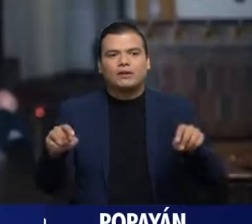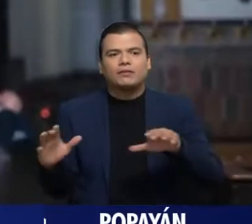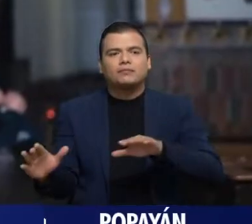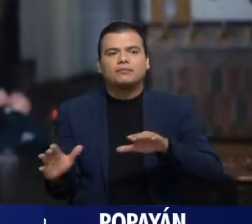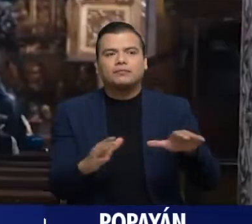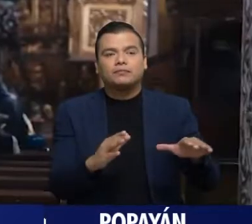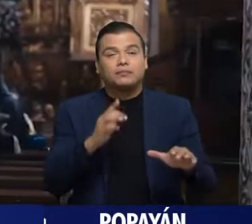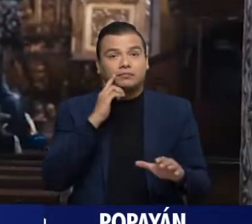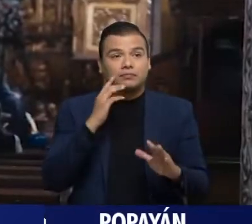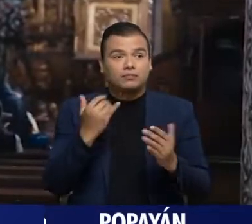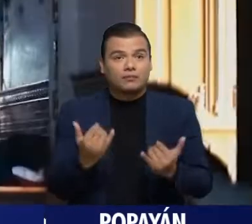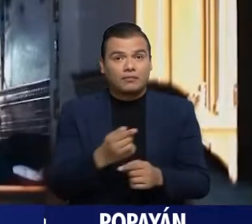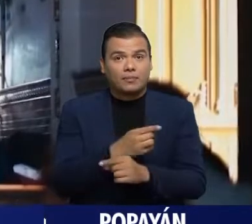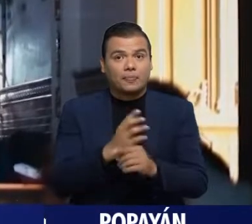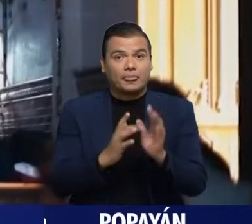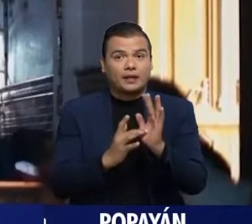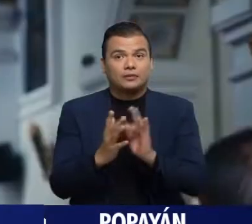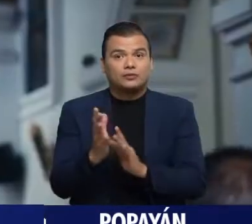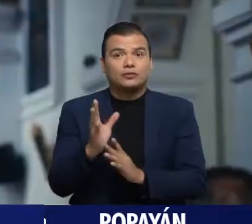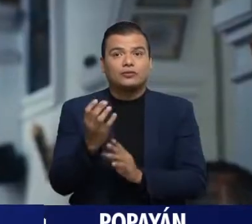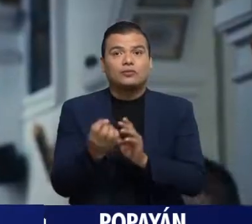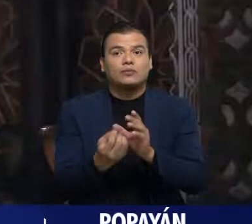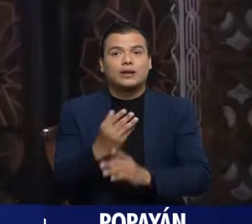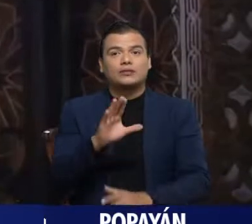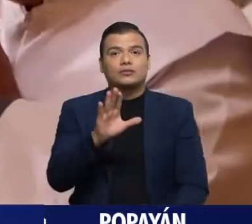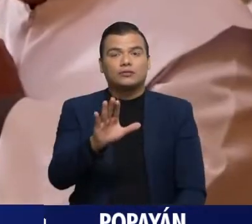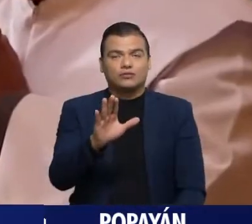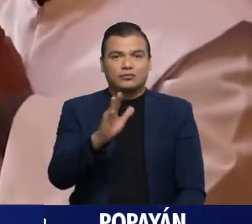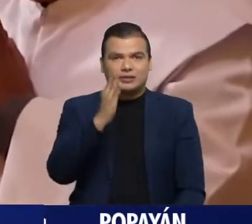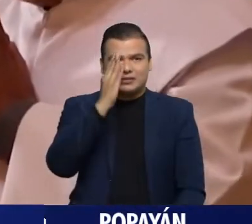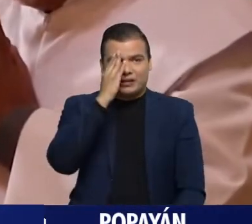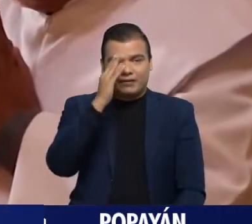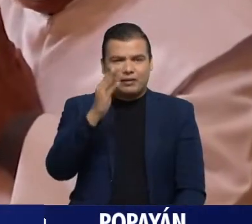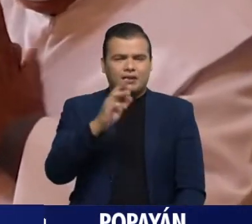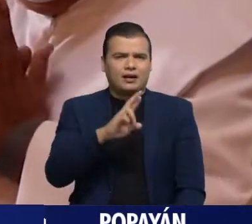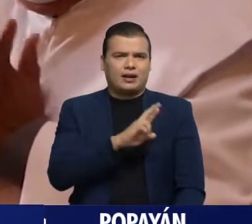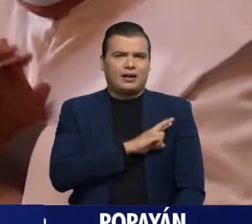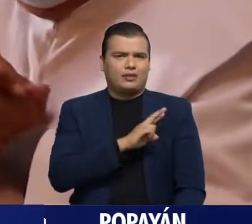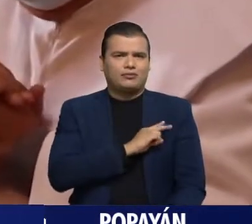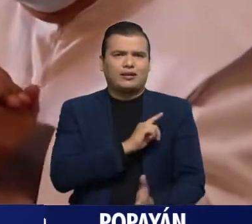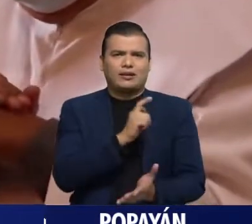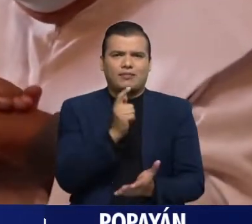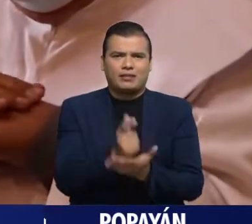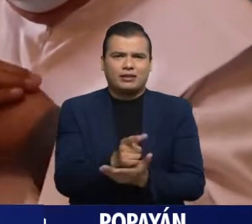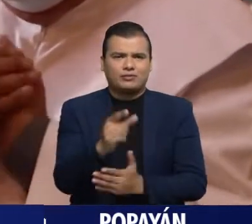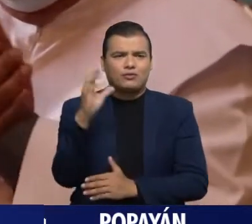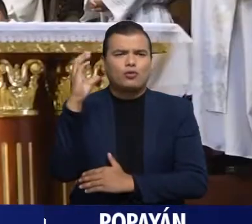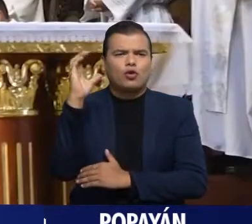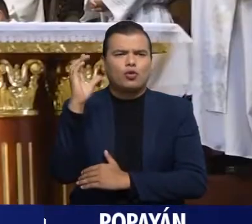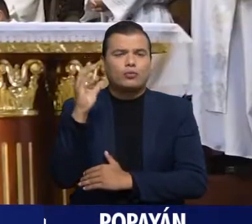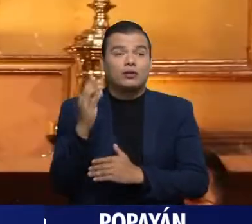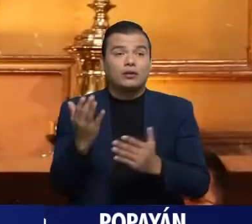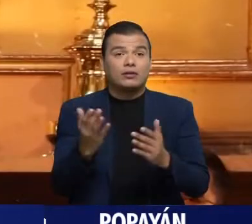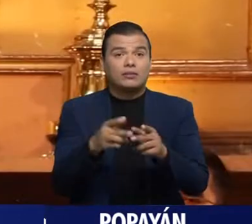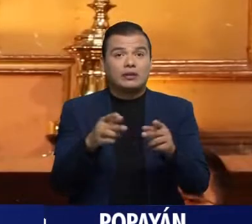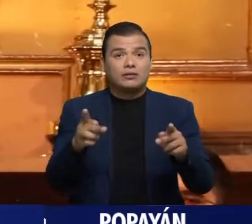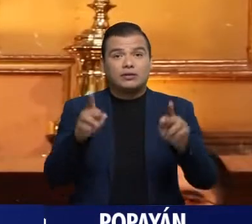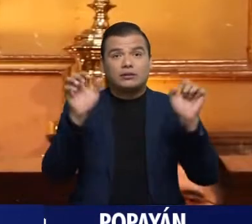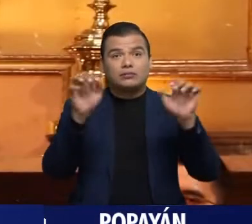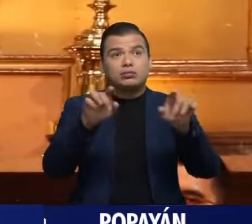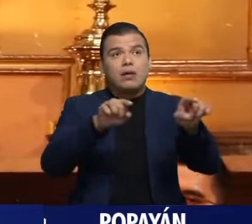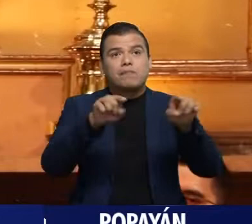para disfrutar de la programación de la Semana Santa en Pasto, capital teológica de Colombia, será necesario el uso del tapabocas en los espacios